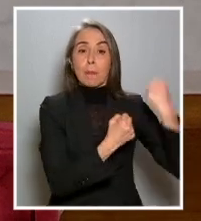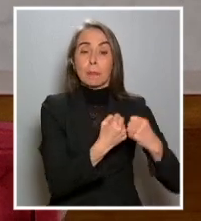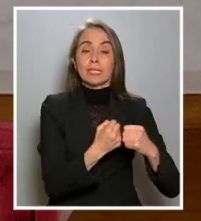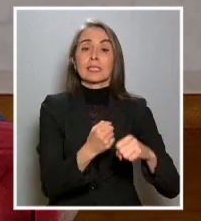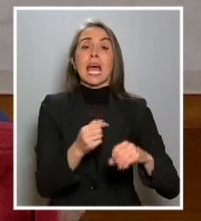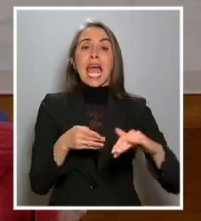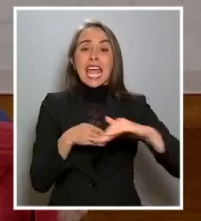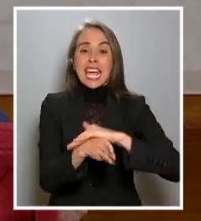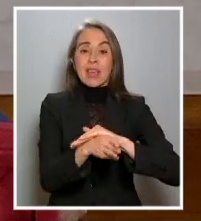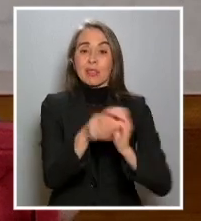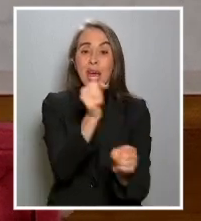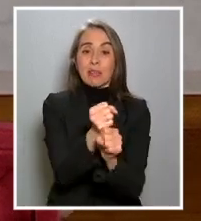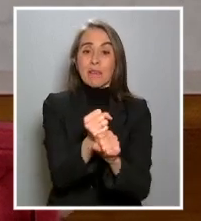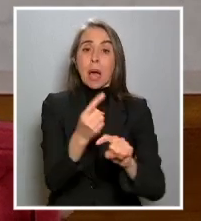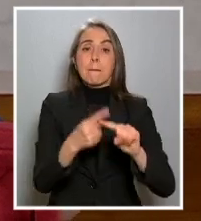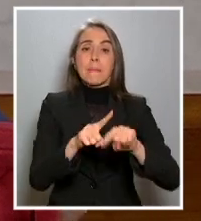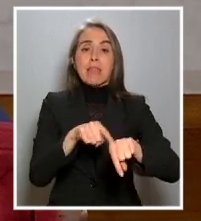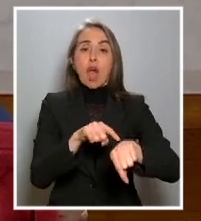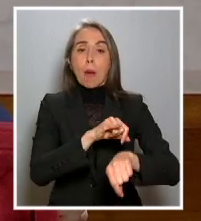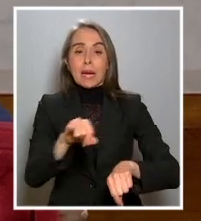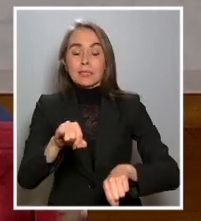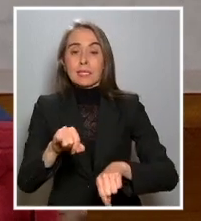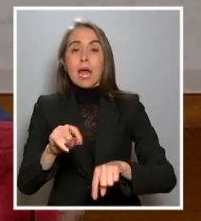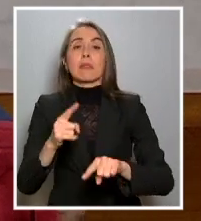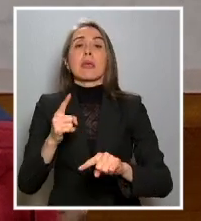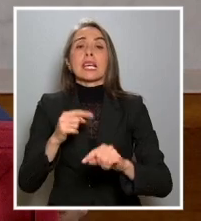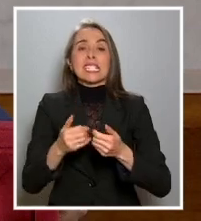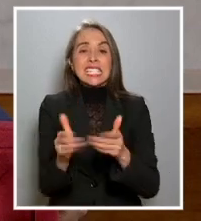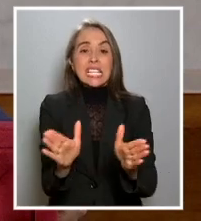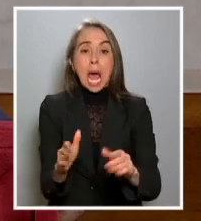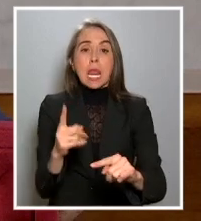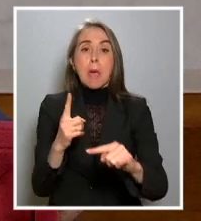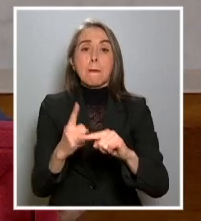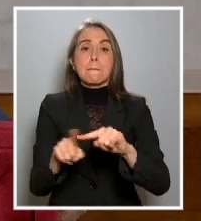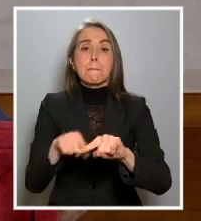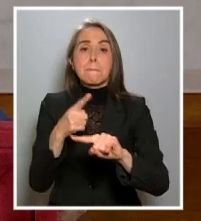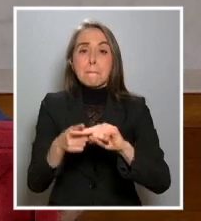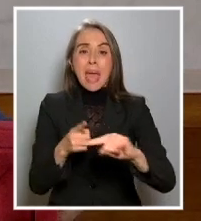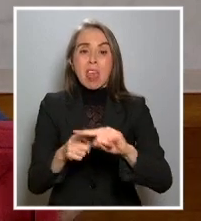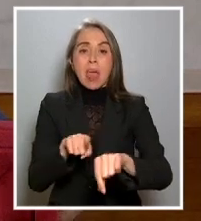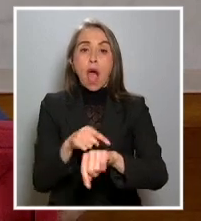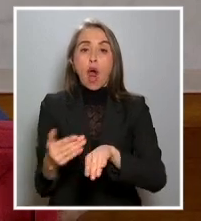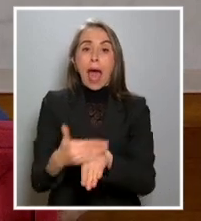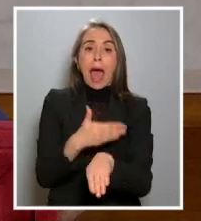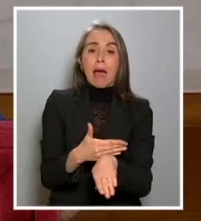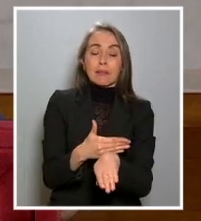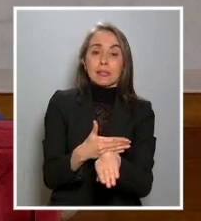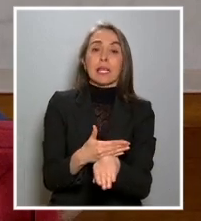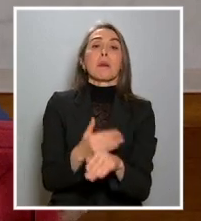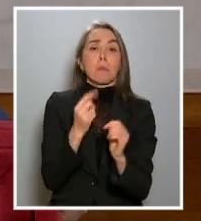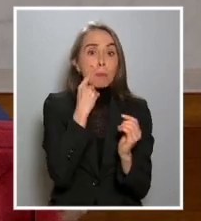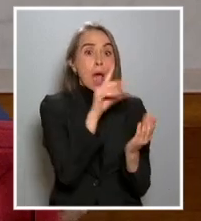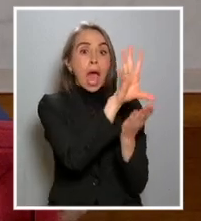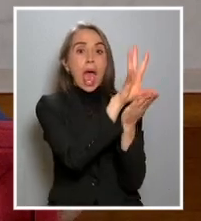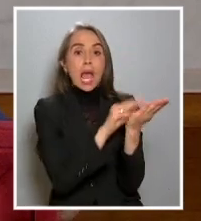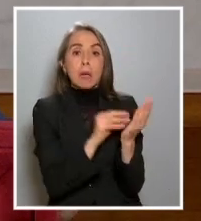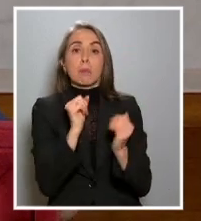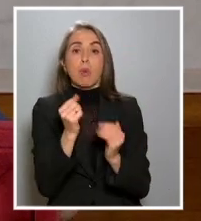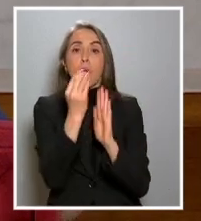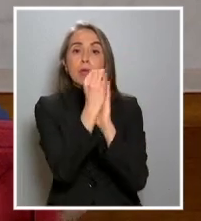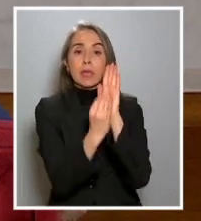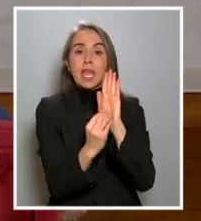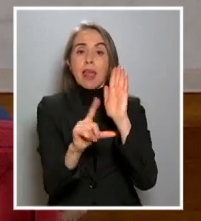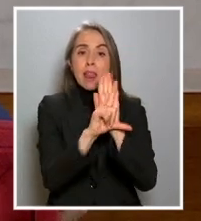más tarde y salen media hora más temprano. Ese es un ejemplo de cómo se puede avanzar mediante políticas públicas,